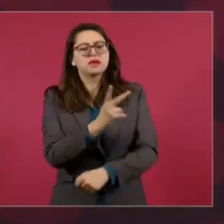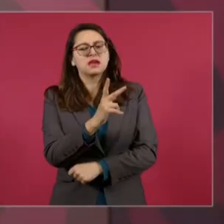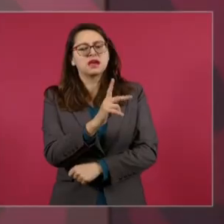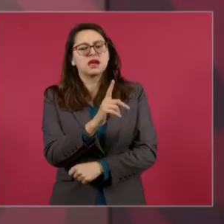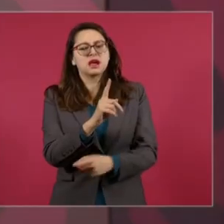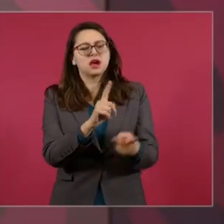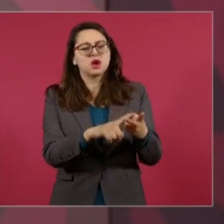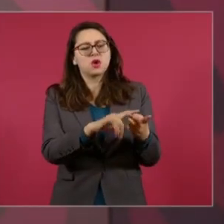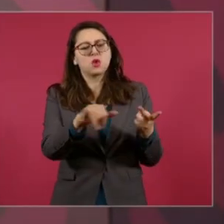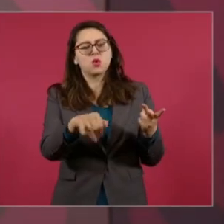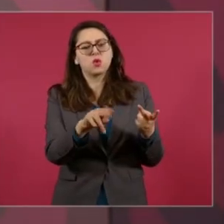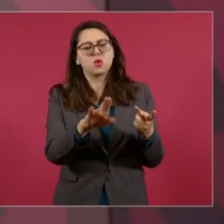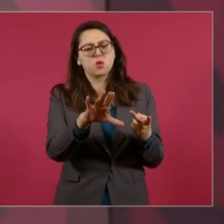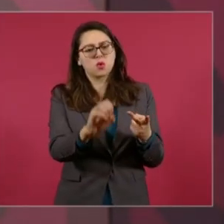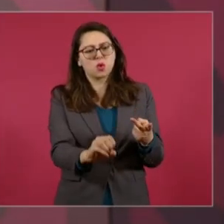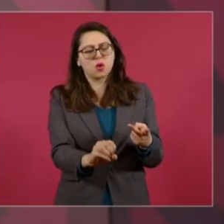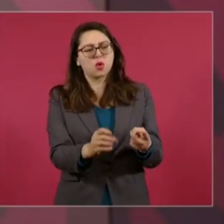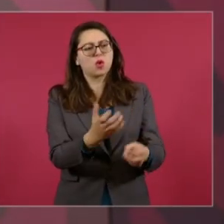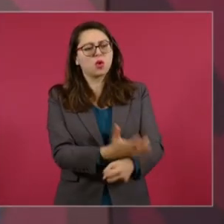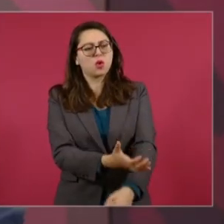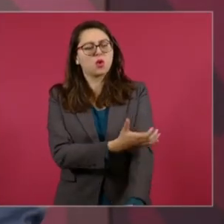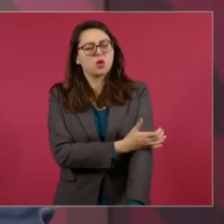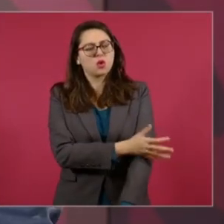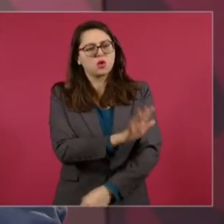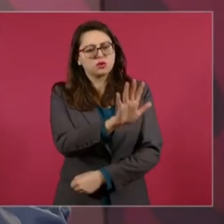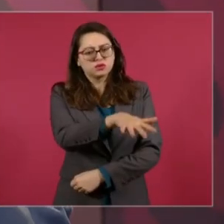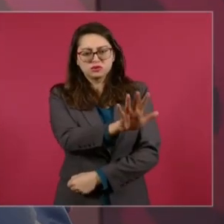el camarada Junco